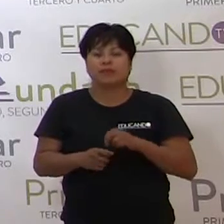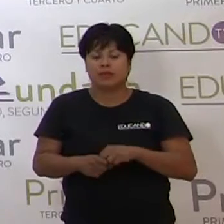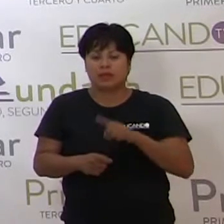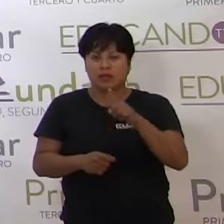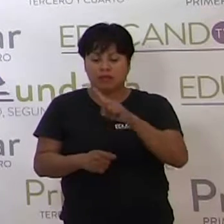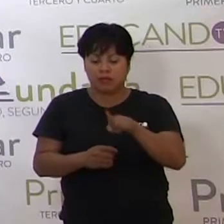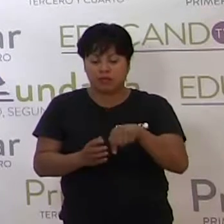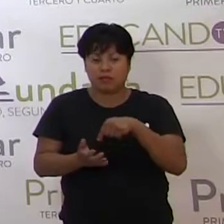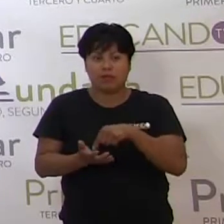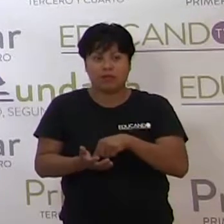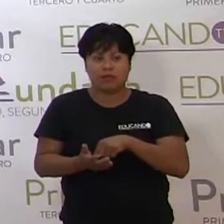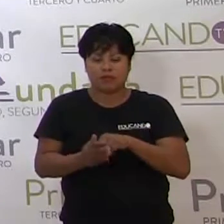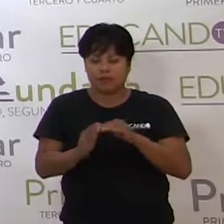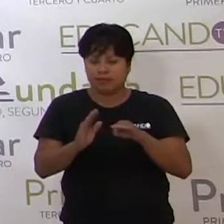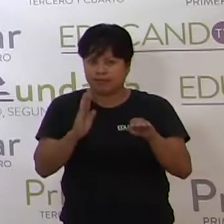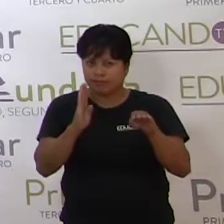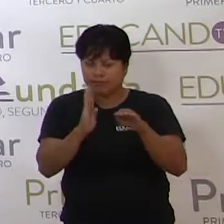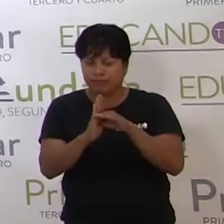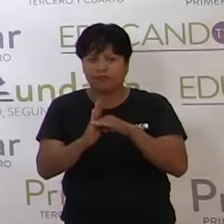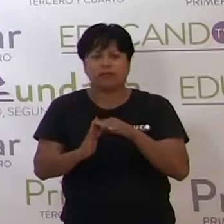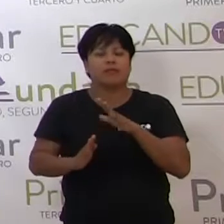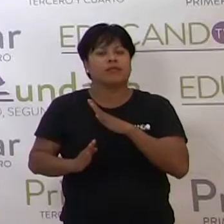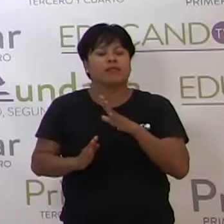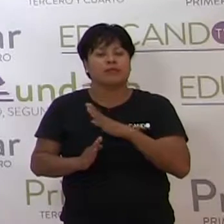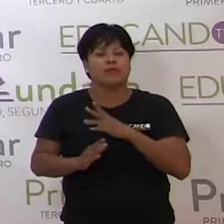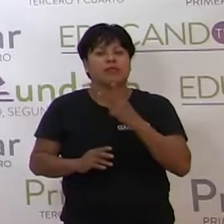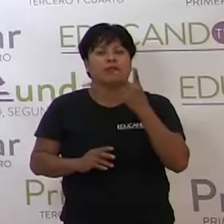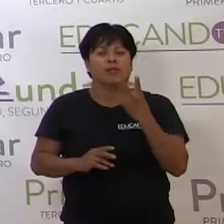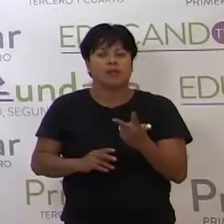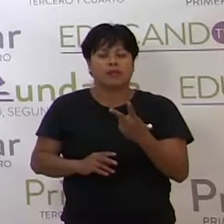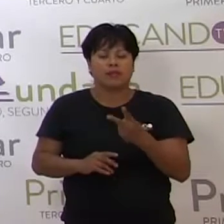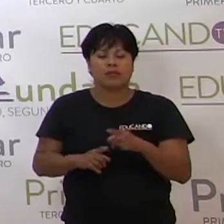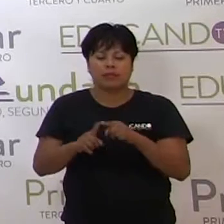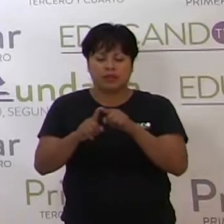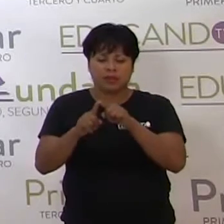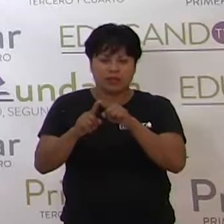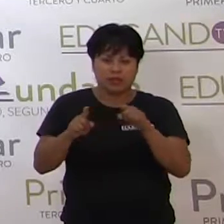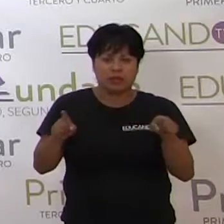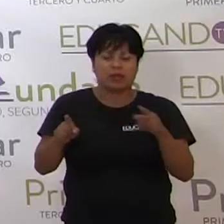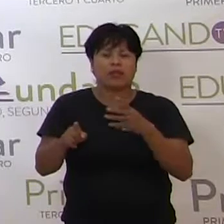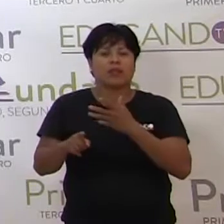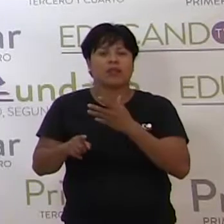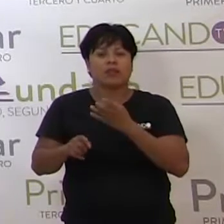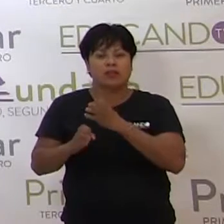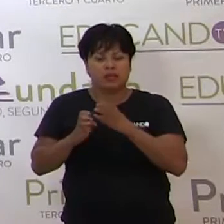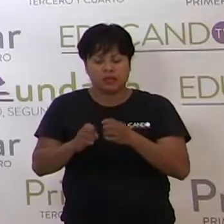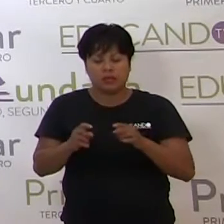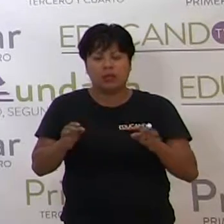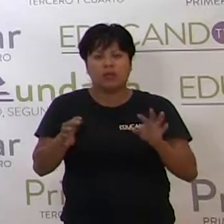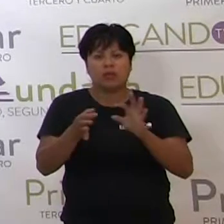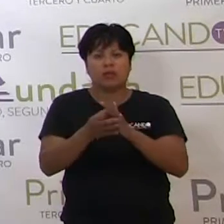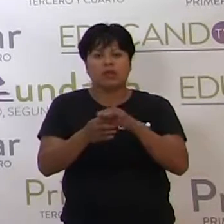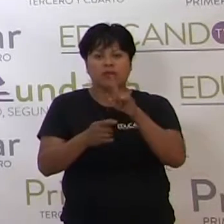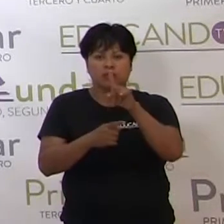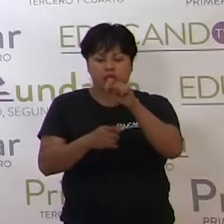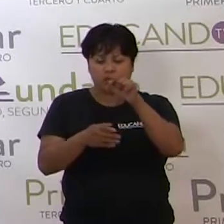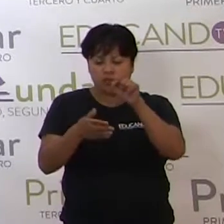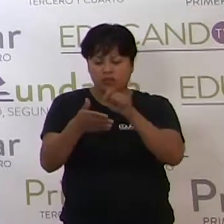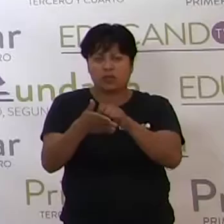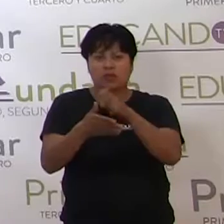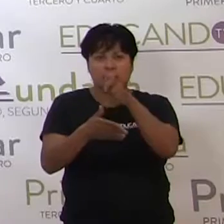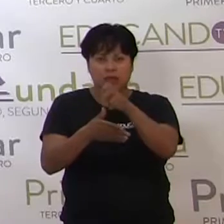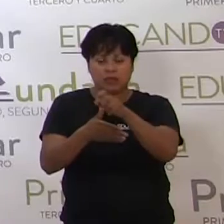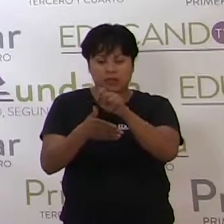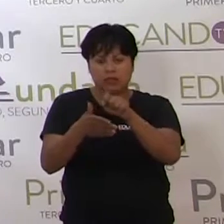plano limitado se encuentran dos semirrectas que están unidas en un punto. Ese